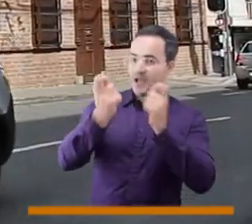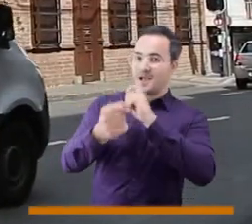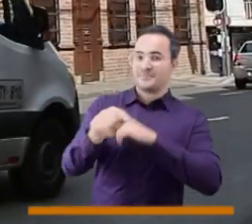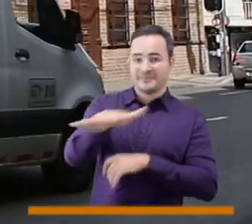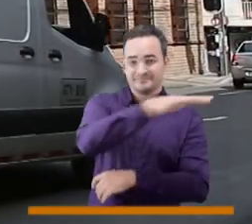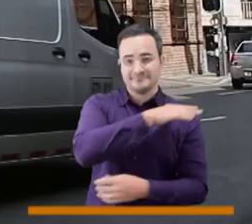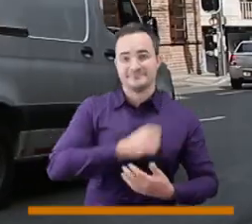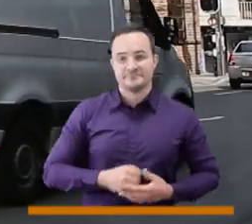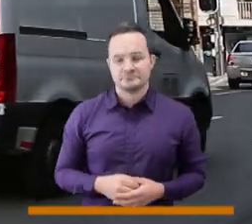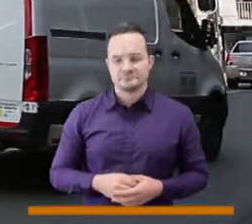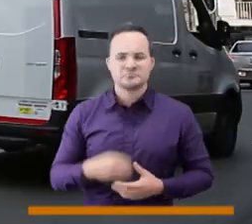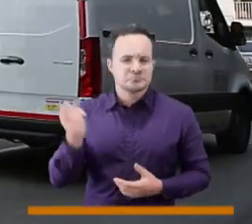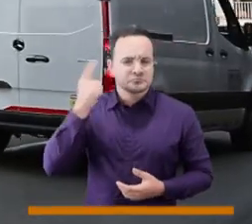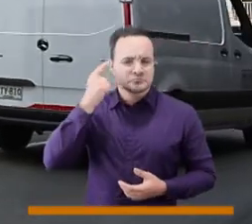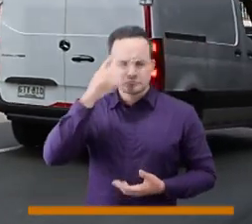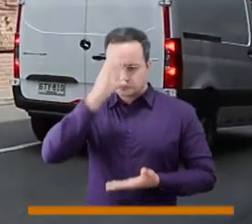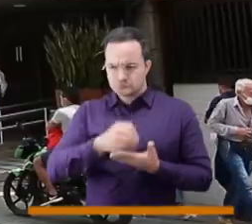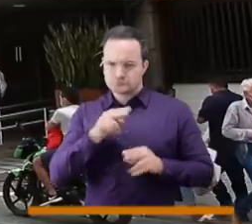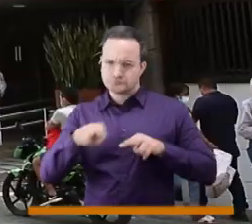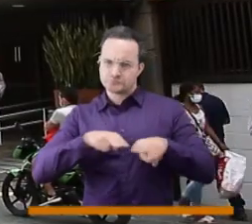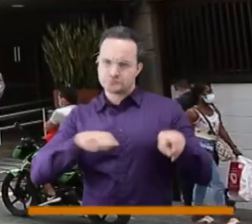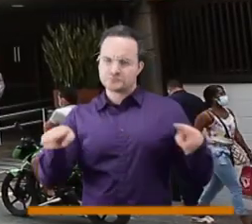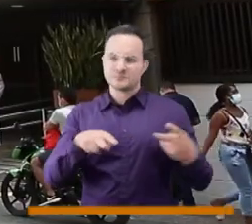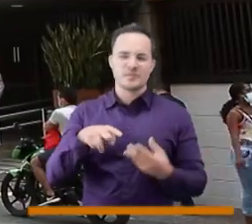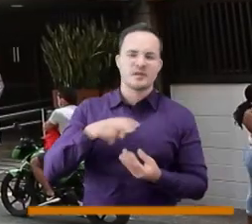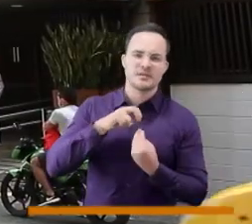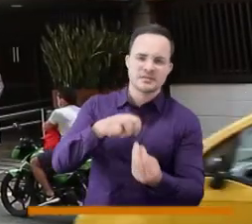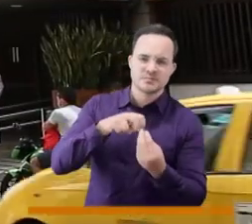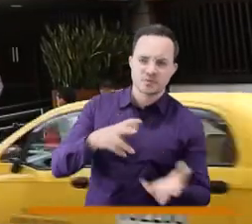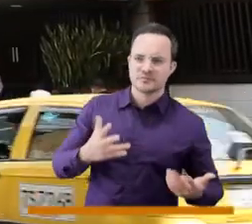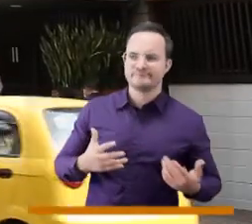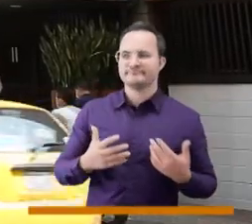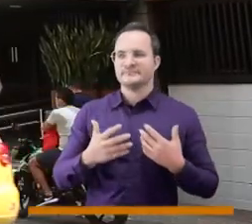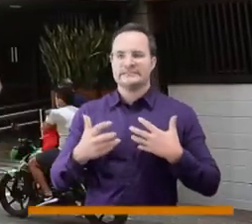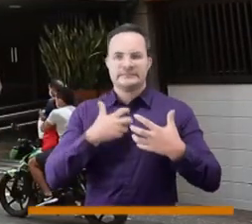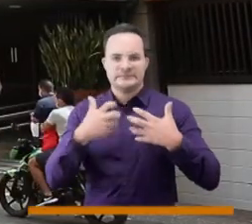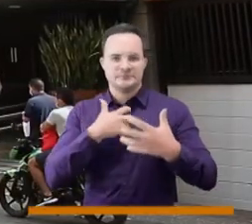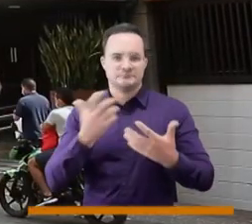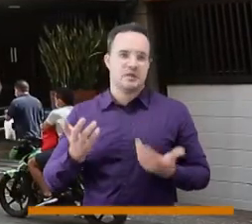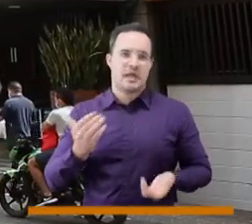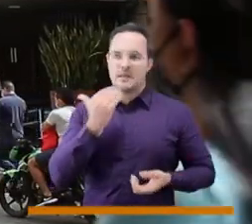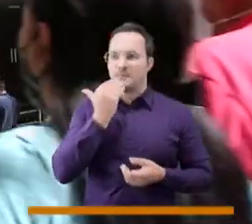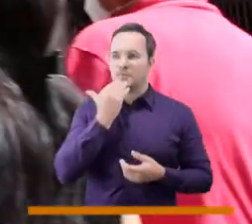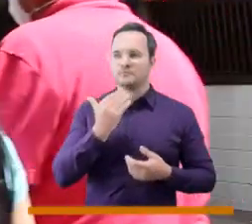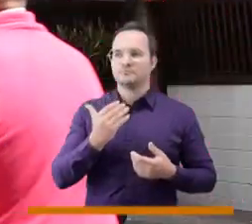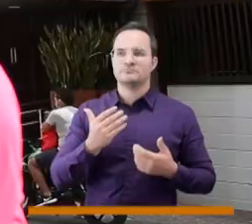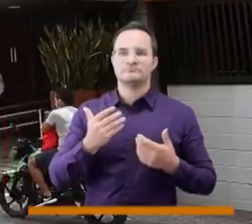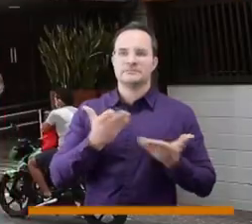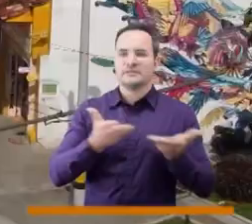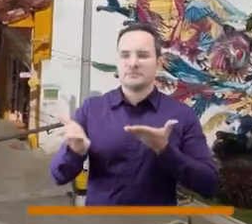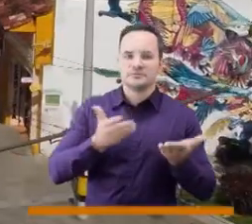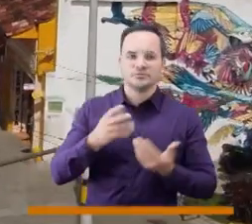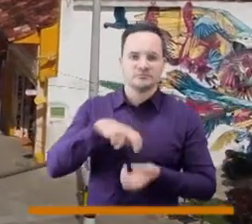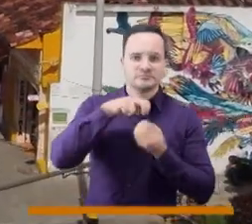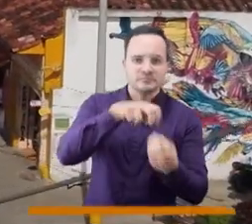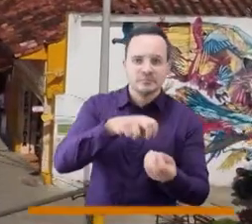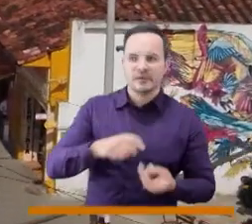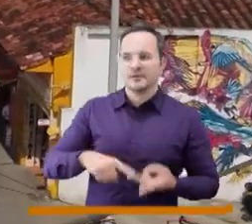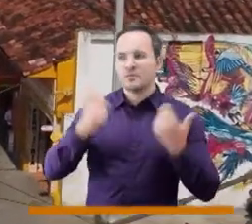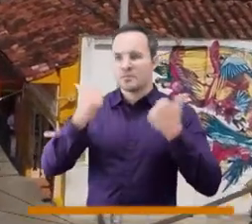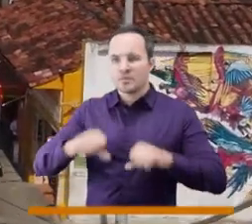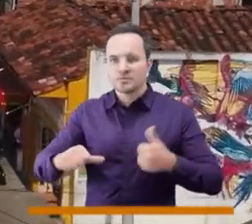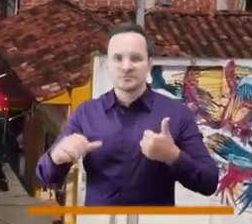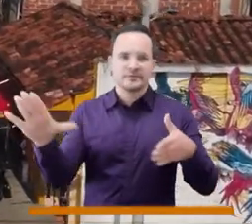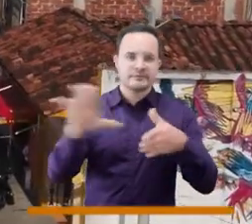la movilidad del servicio público, las rutas de buses, el ingreso de los particulares, el metro,